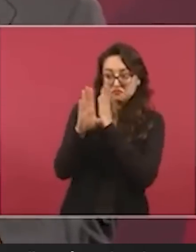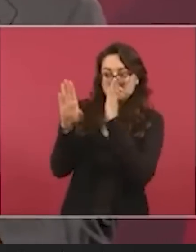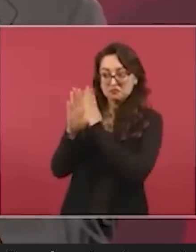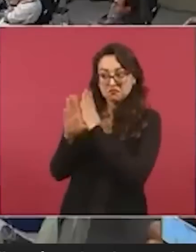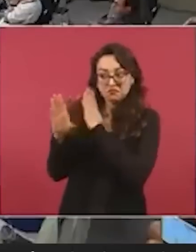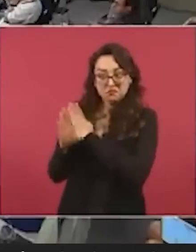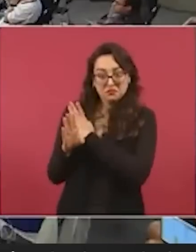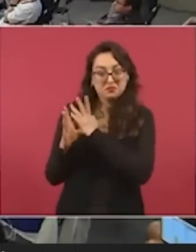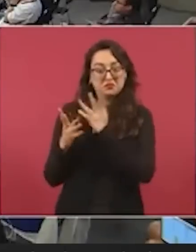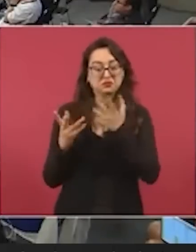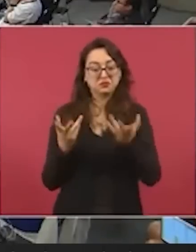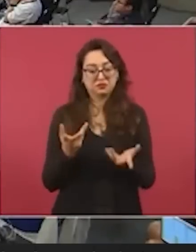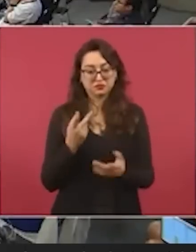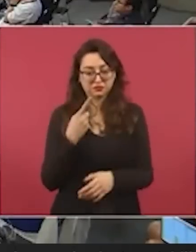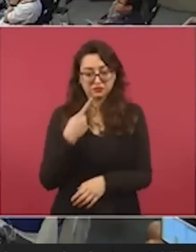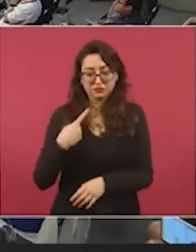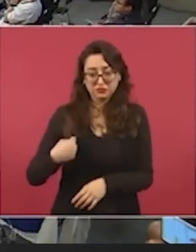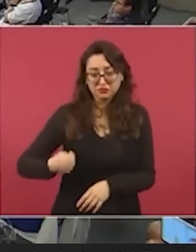o a